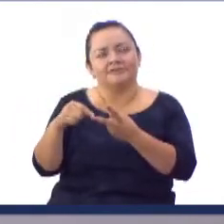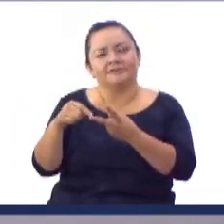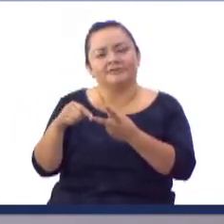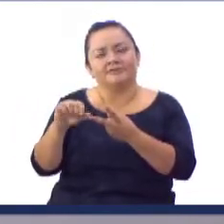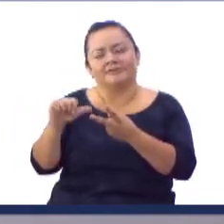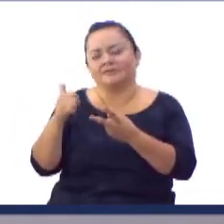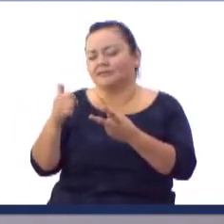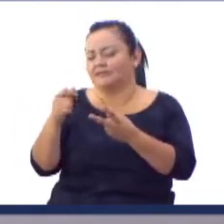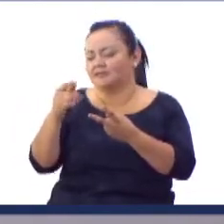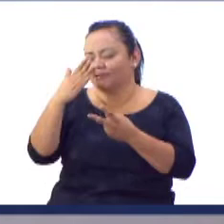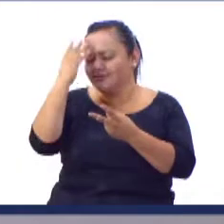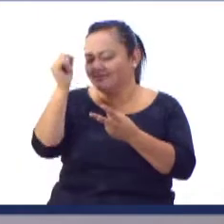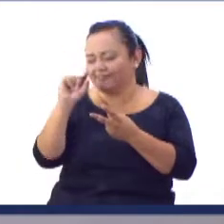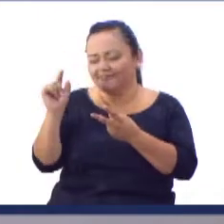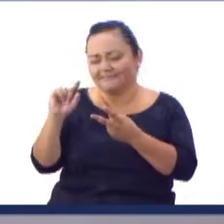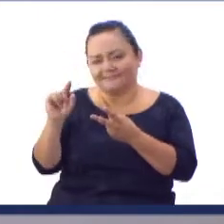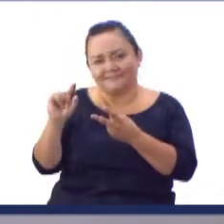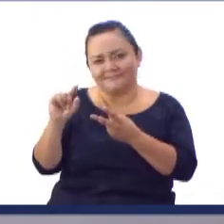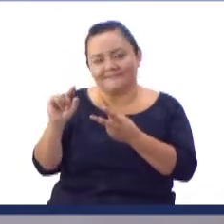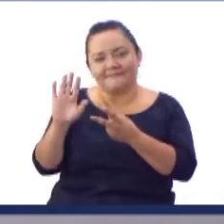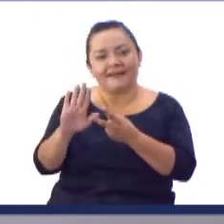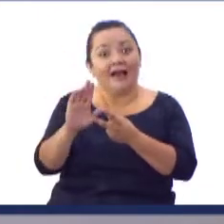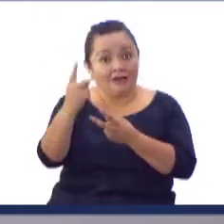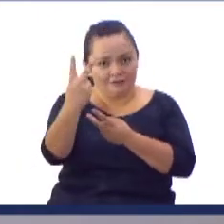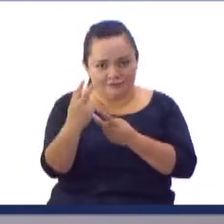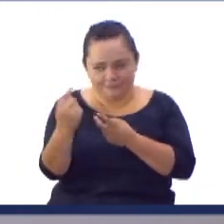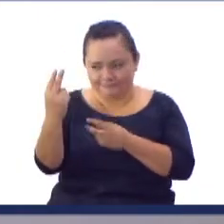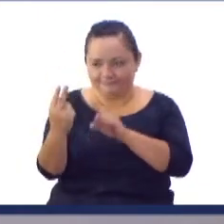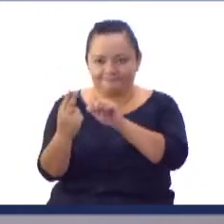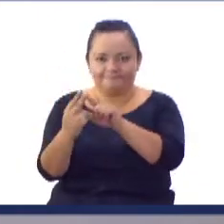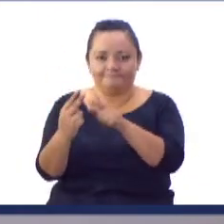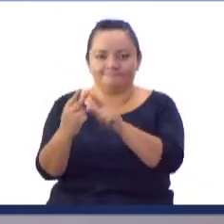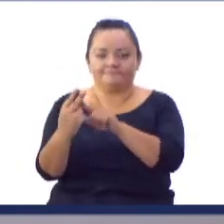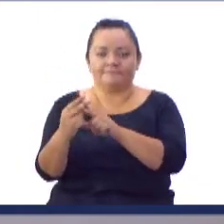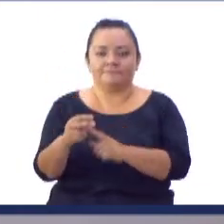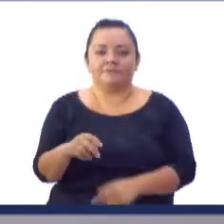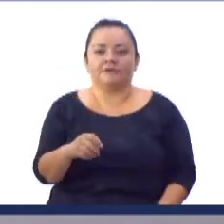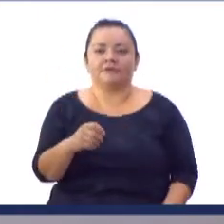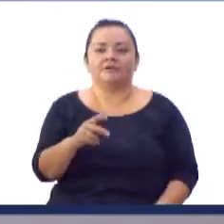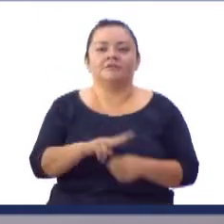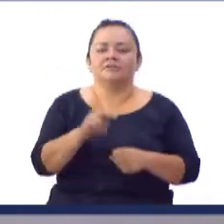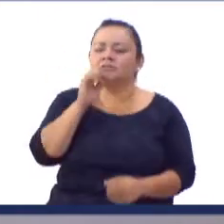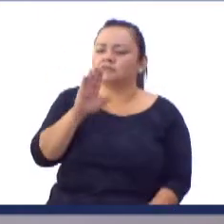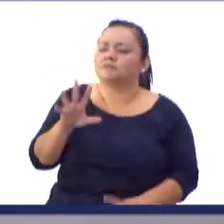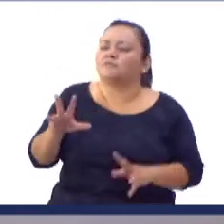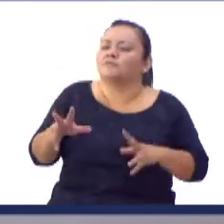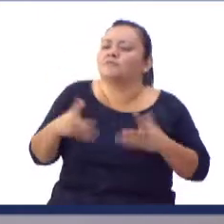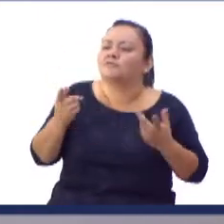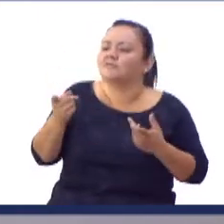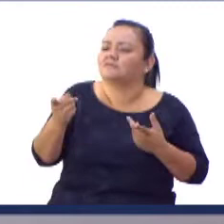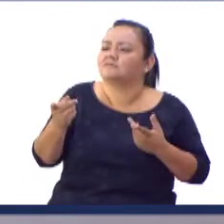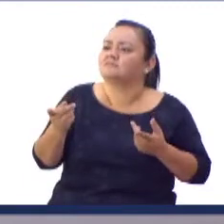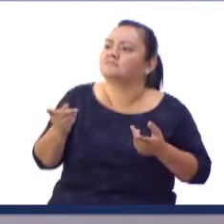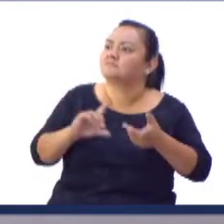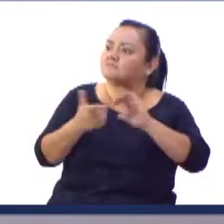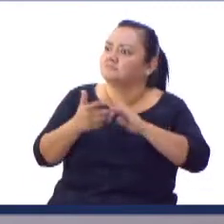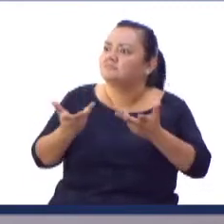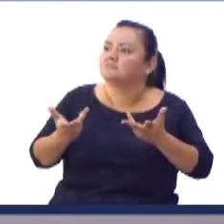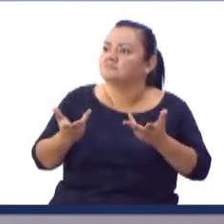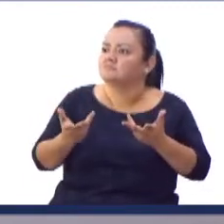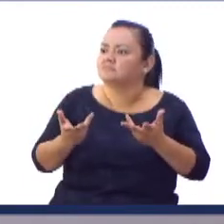al otro se le olvida el nombre de él pero están los dos y dice y porque te estás retratando